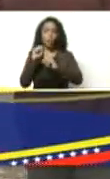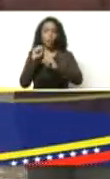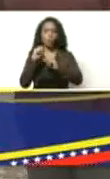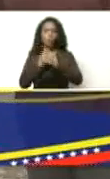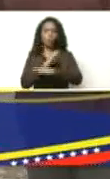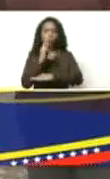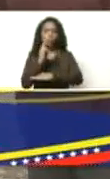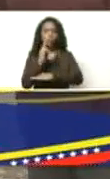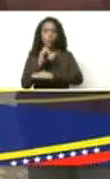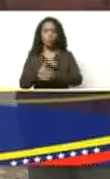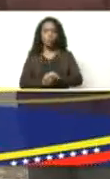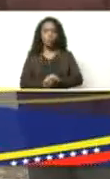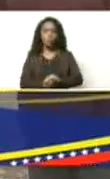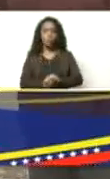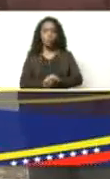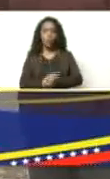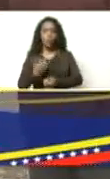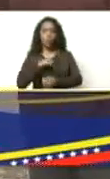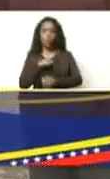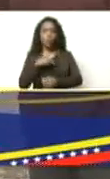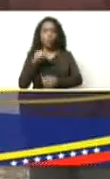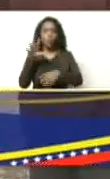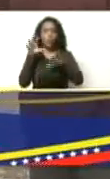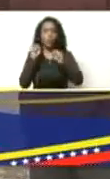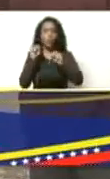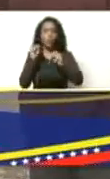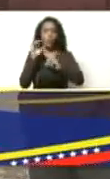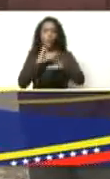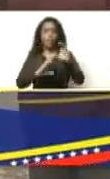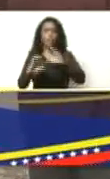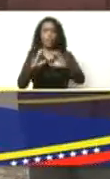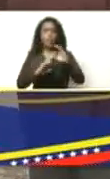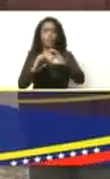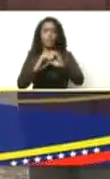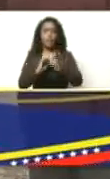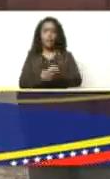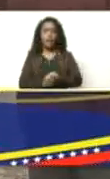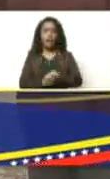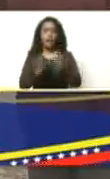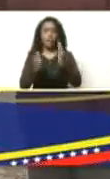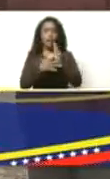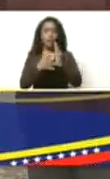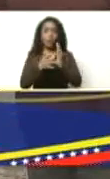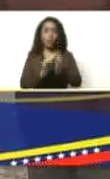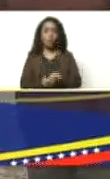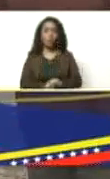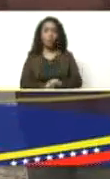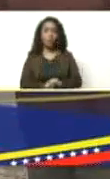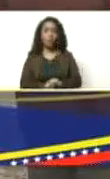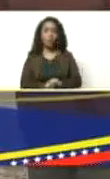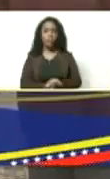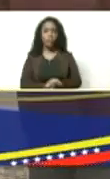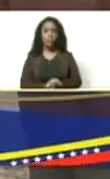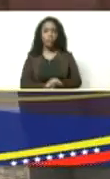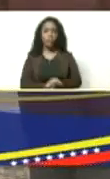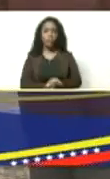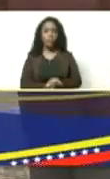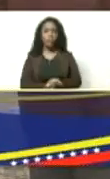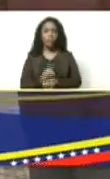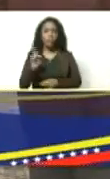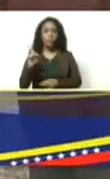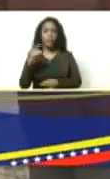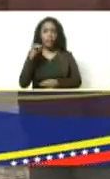hemos entendido a través de la ciencia y la tecnología que la única forma de que la innovación social campesina trascienda